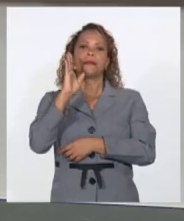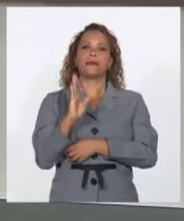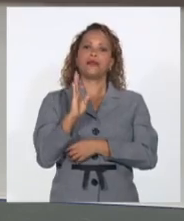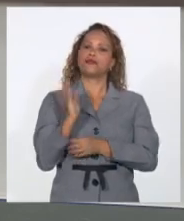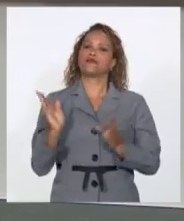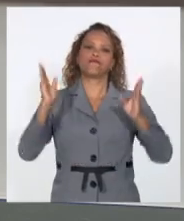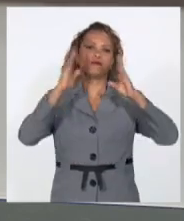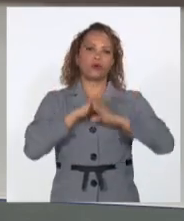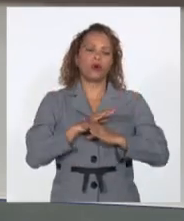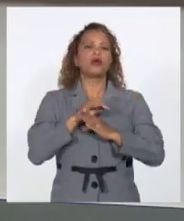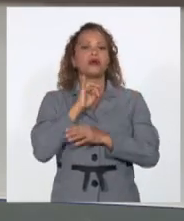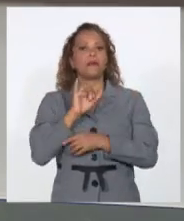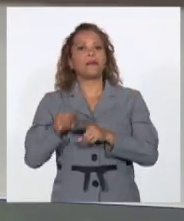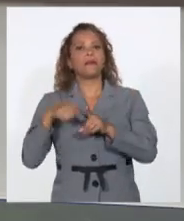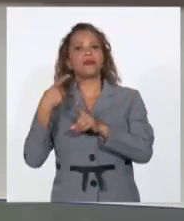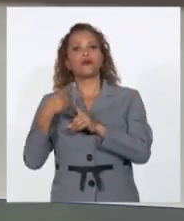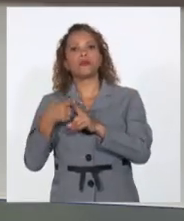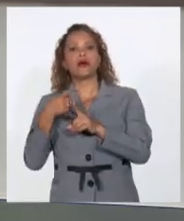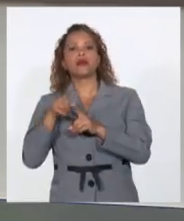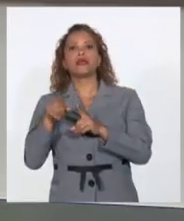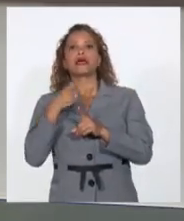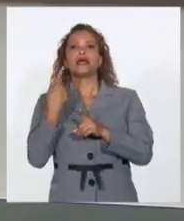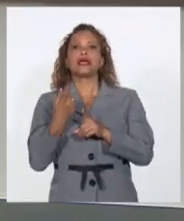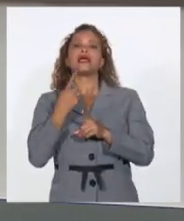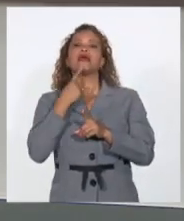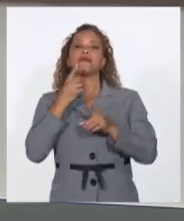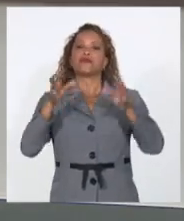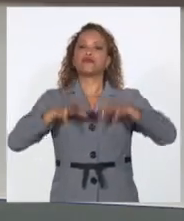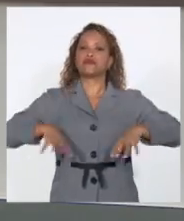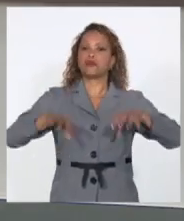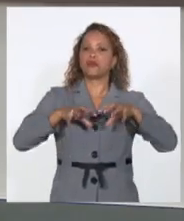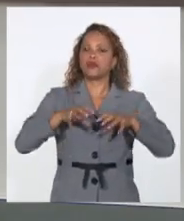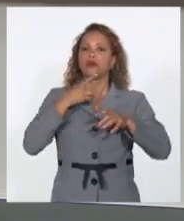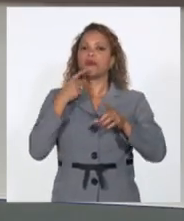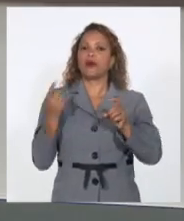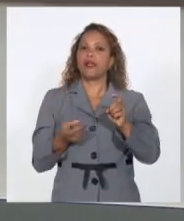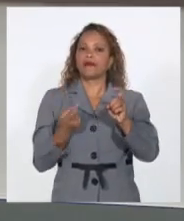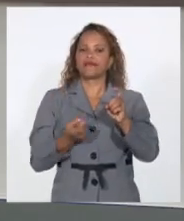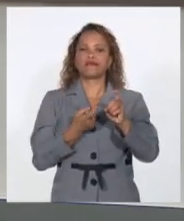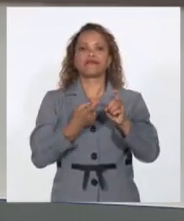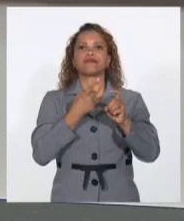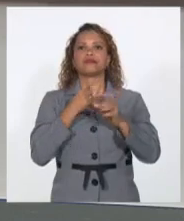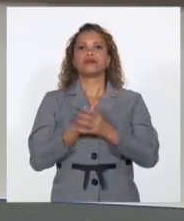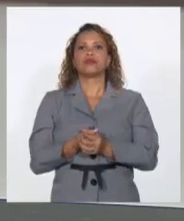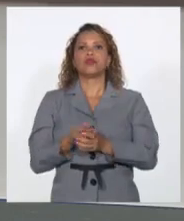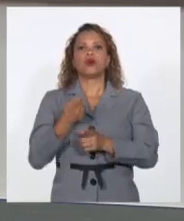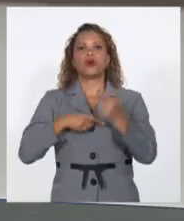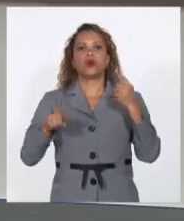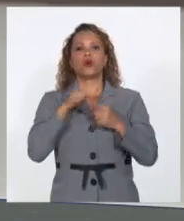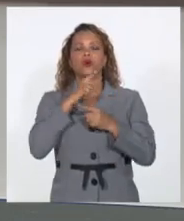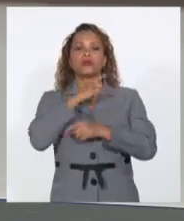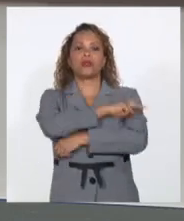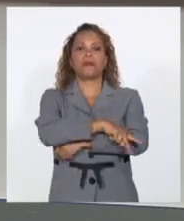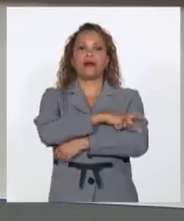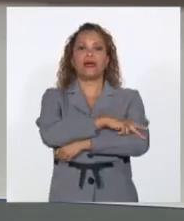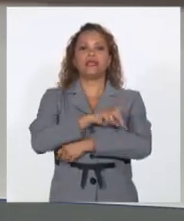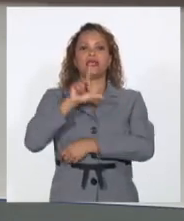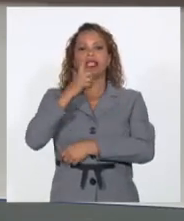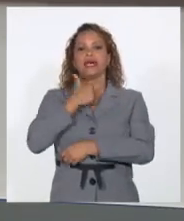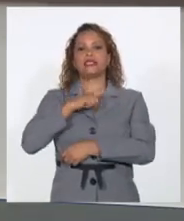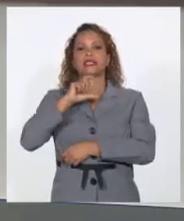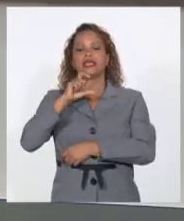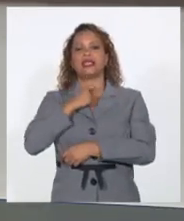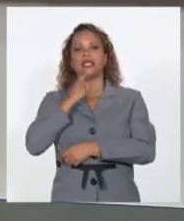crea las condiciones para que esos foros se conviertan en escenarios de ataques y singularizaciones contra países miembros de la CELAC, alertó el